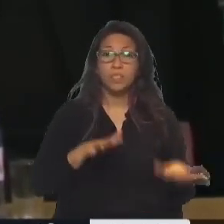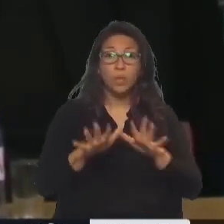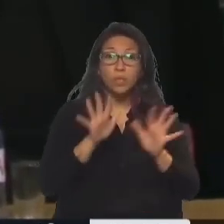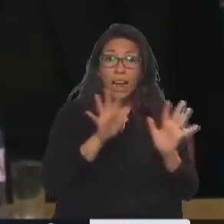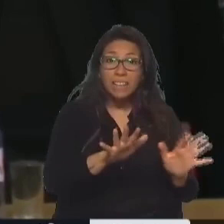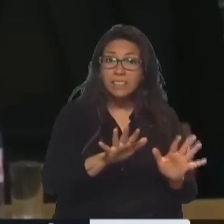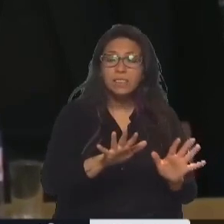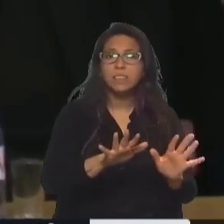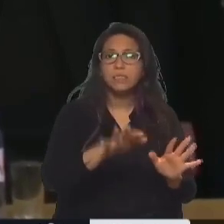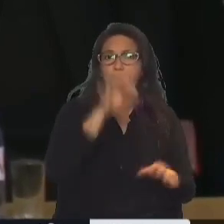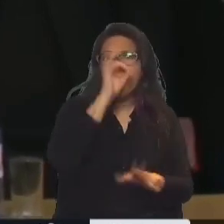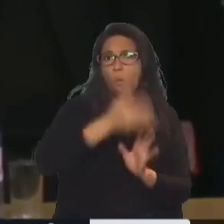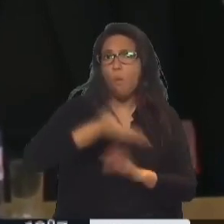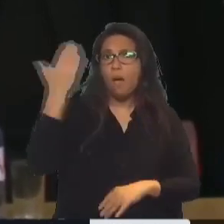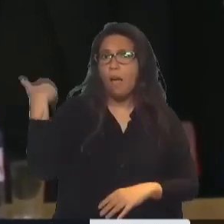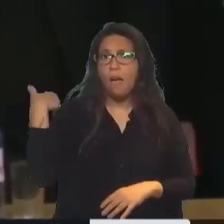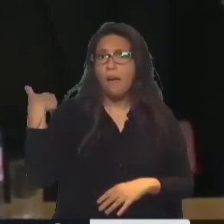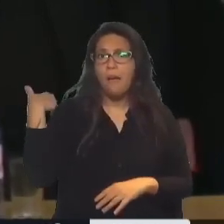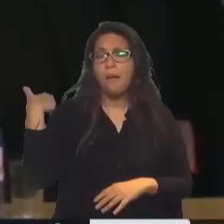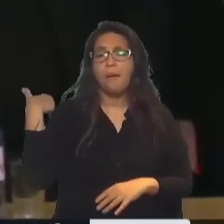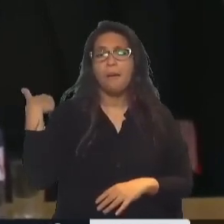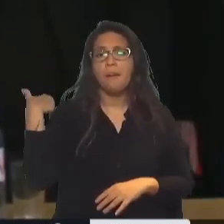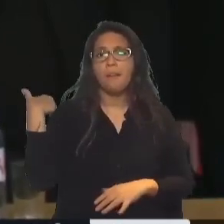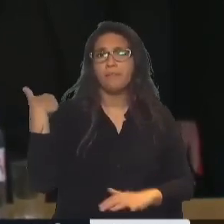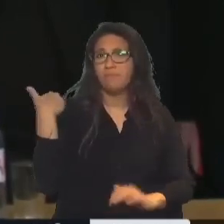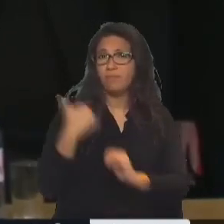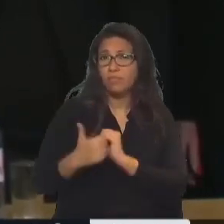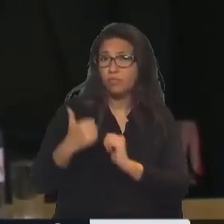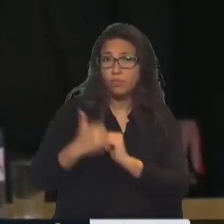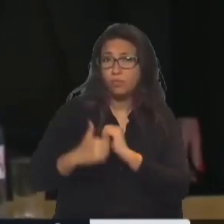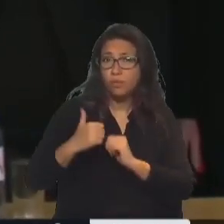precedentes en la historia